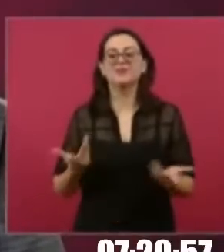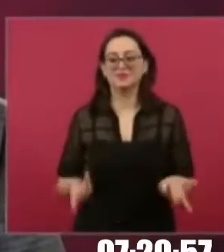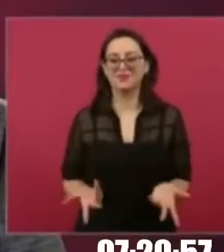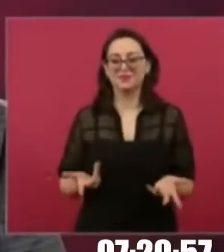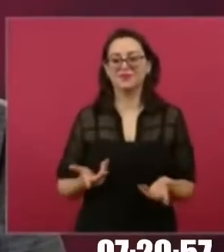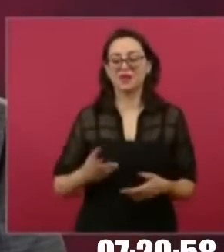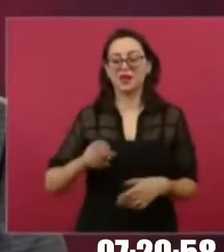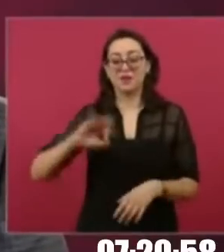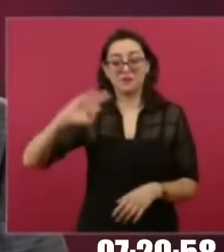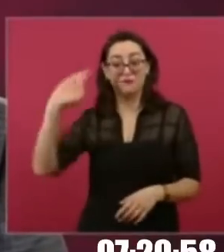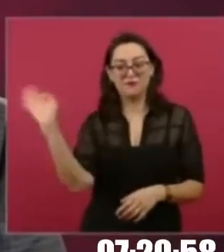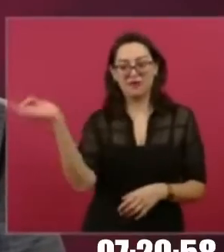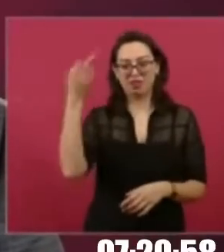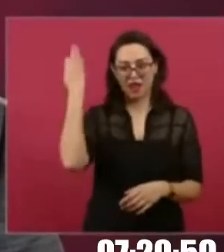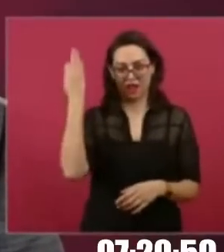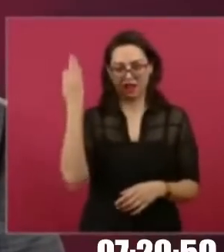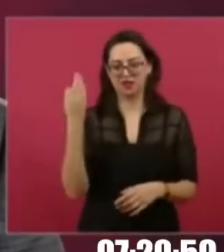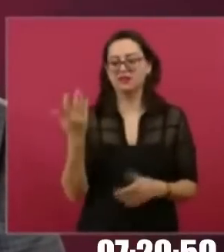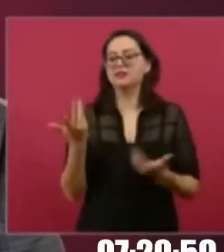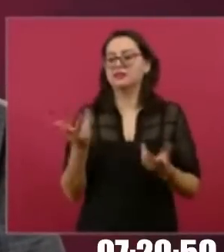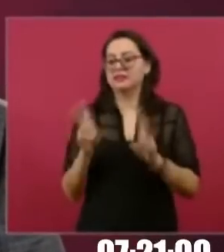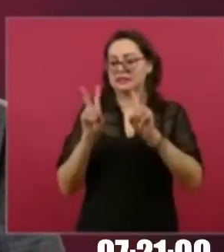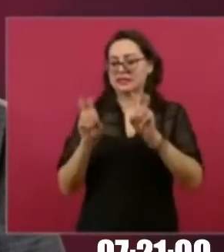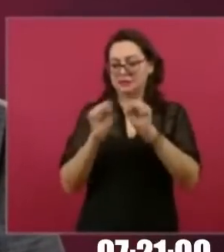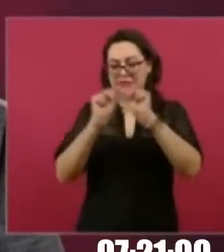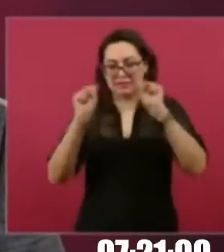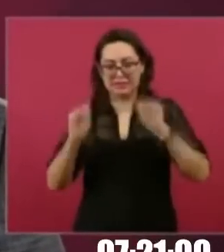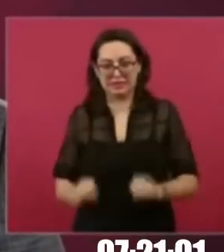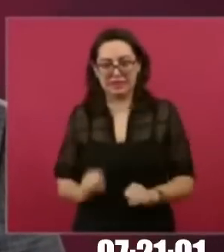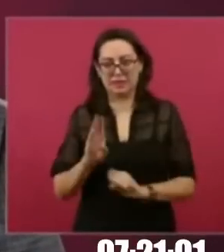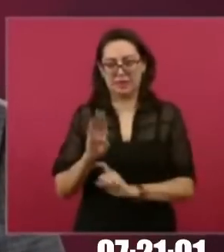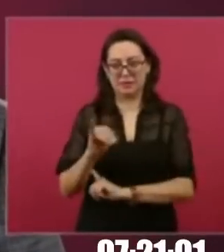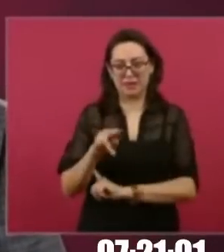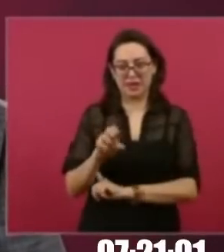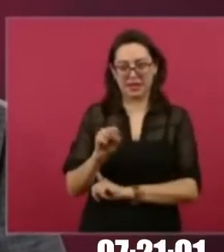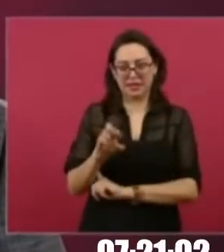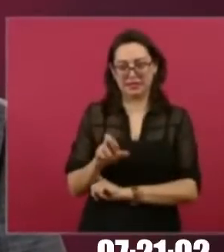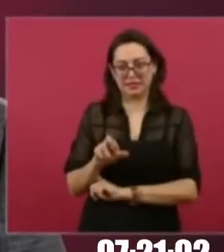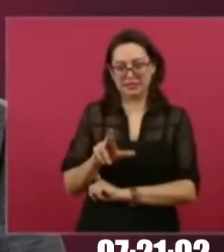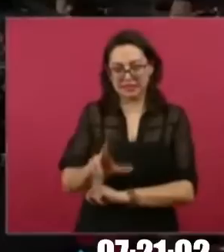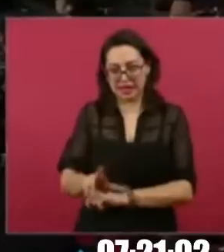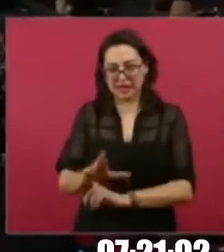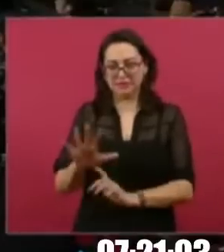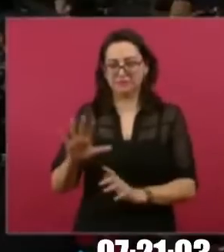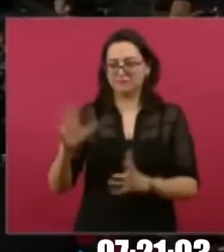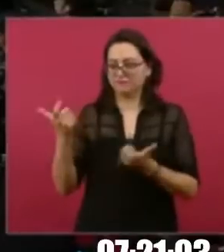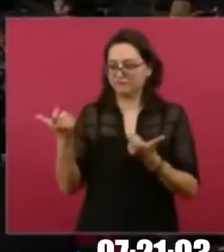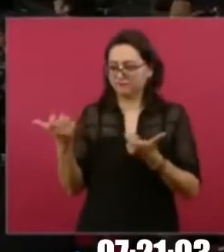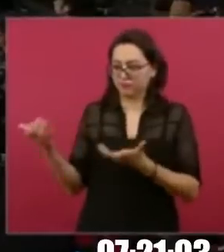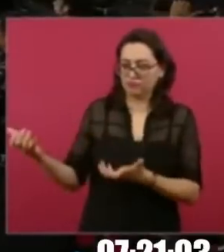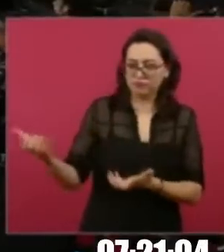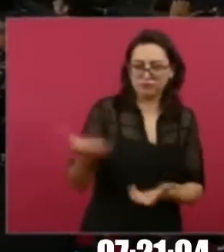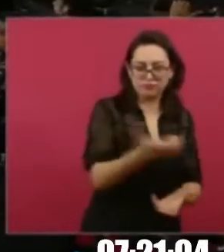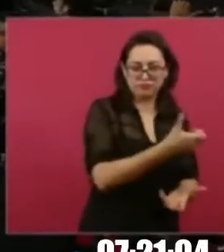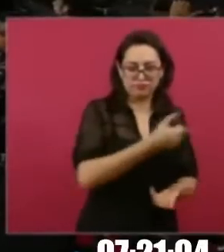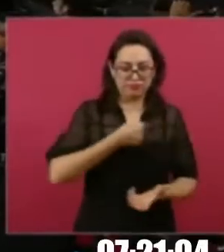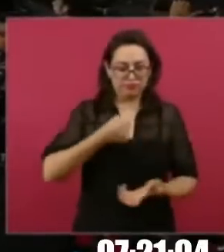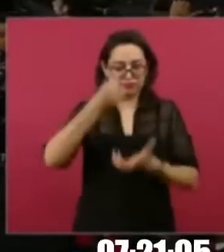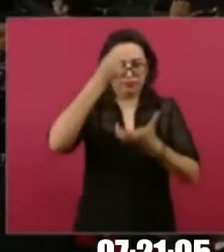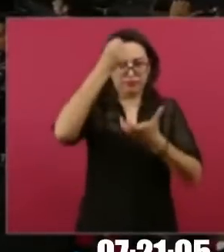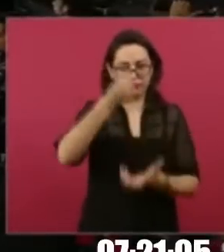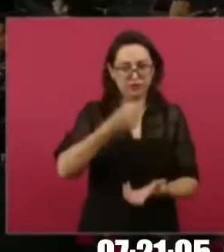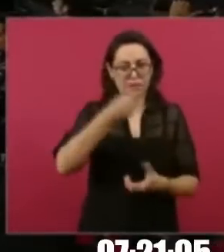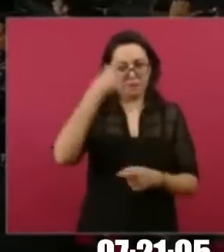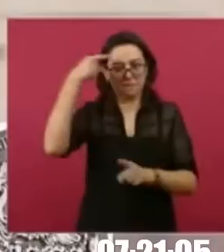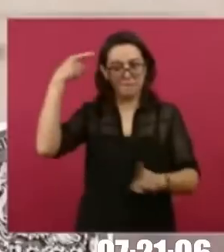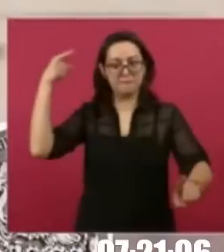del IMS bienestar con los trabajos indispensables para lograr dicho objetivo en la centralización en